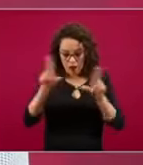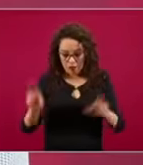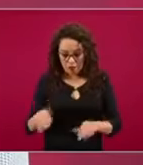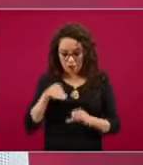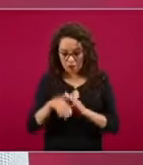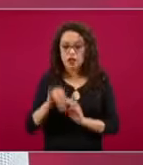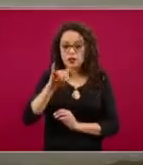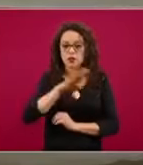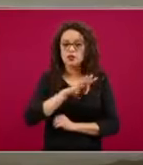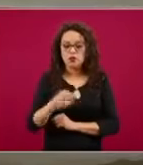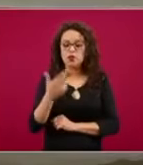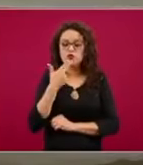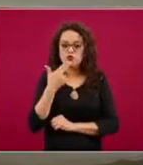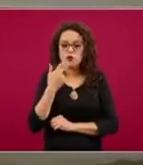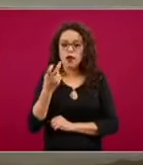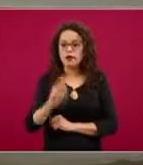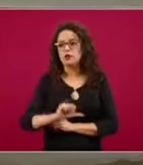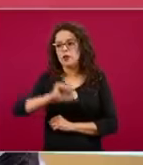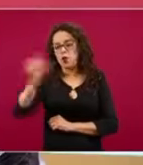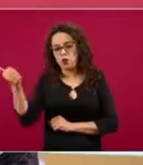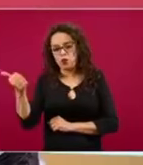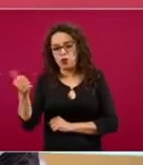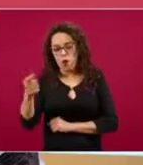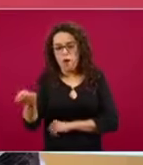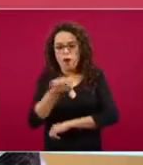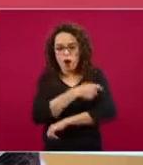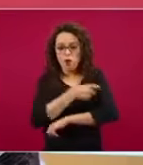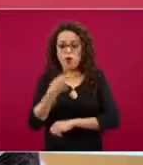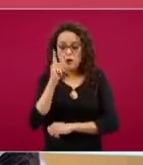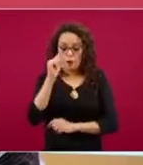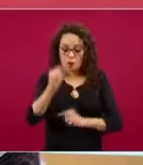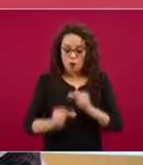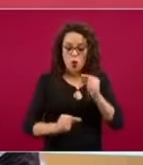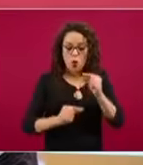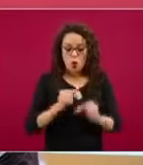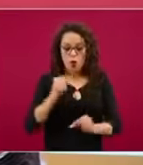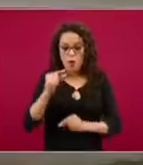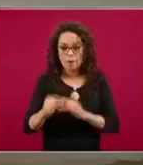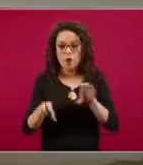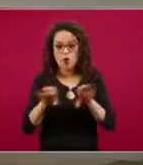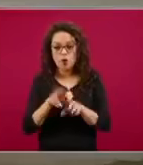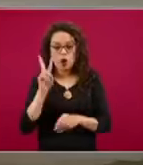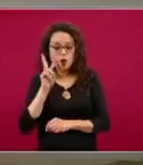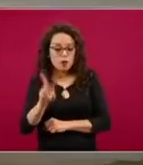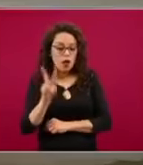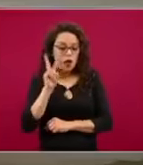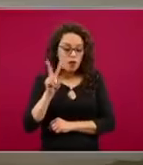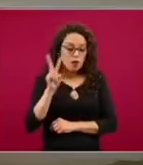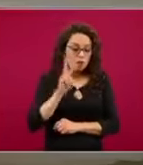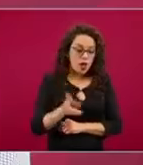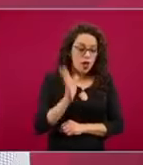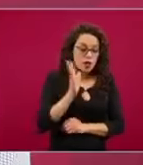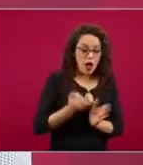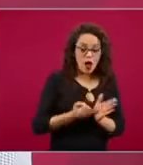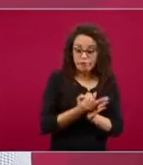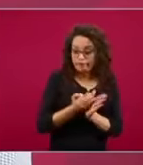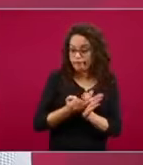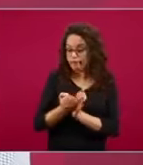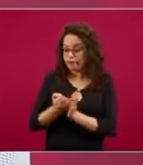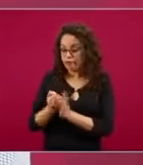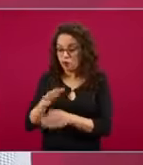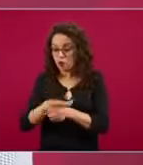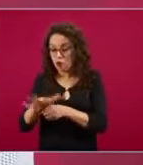utilizarse estas otros tipos de vacunas. Pero yo creo que en la medida que esto se vaya definiendo y que vayamos teniendo ya los candidatos finales